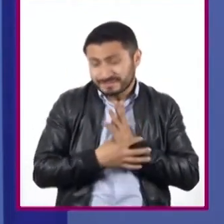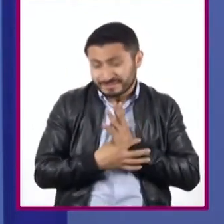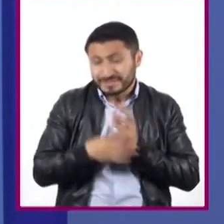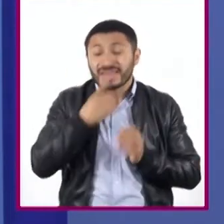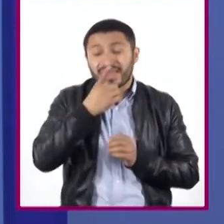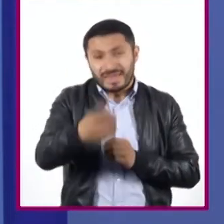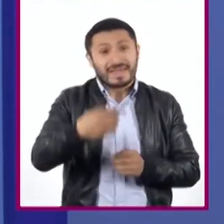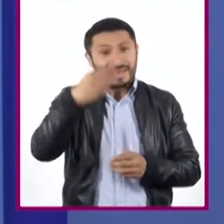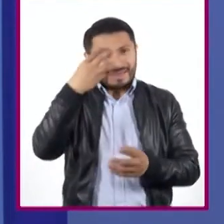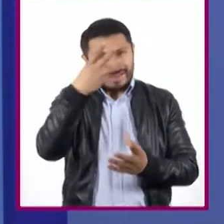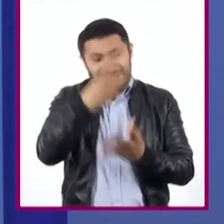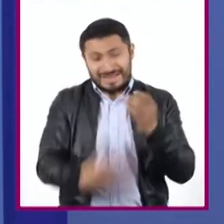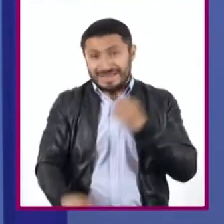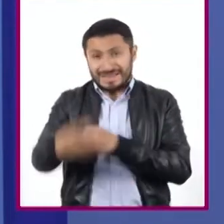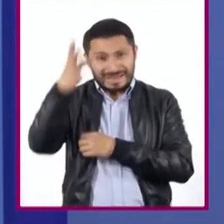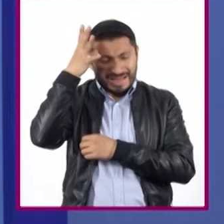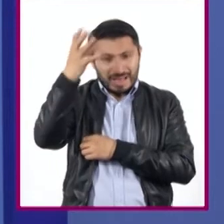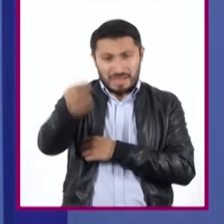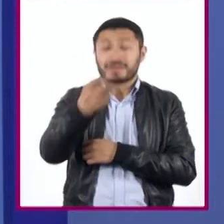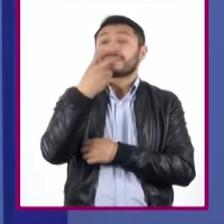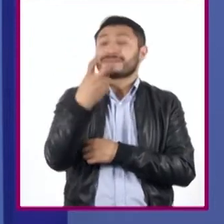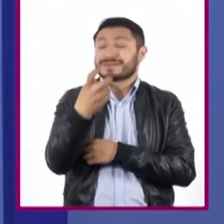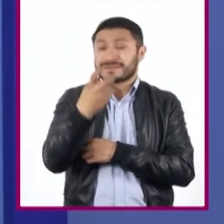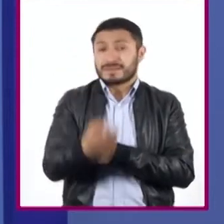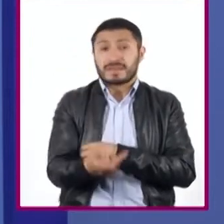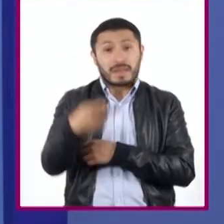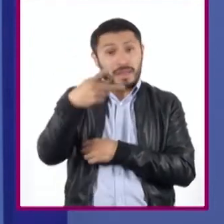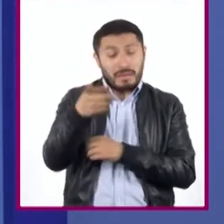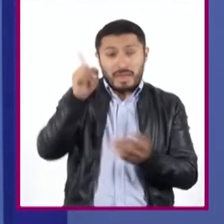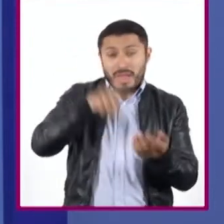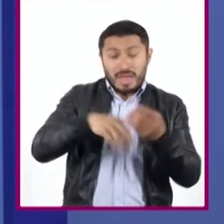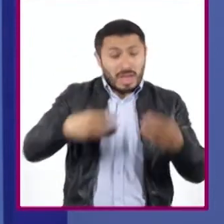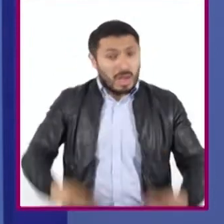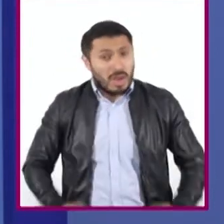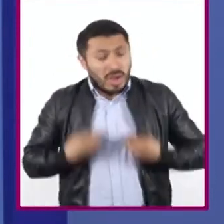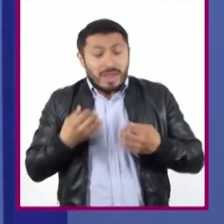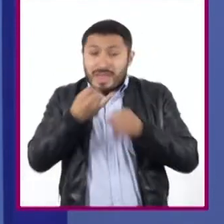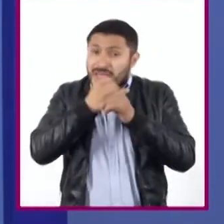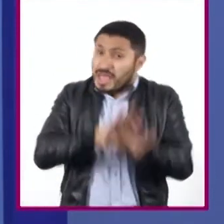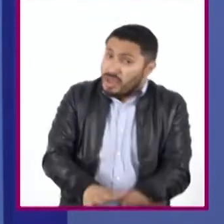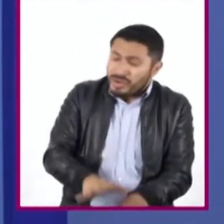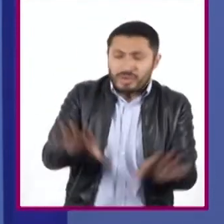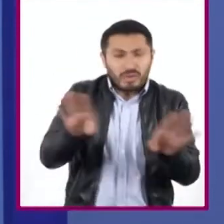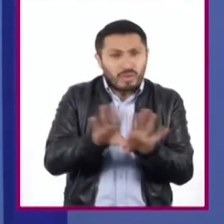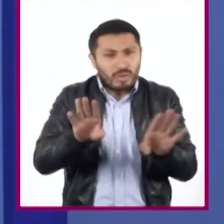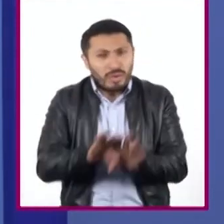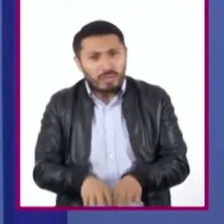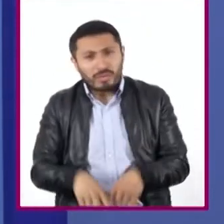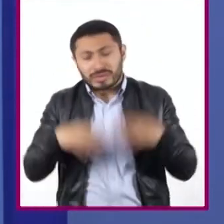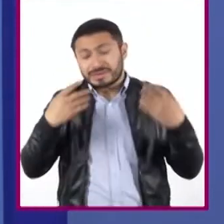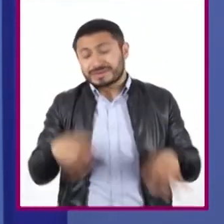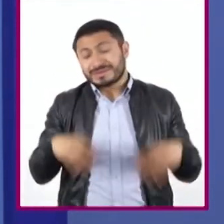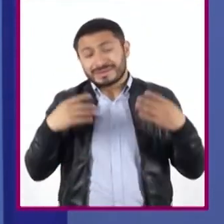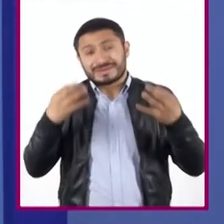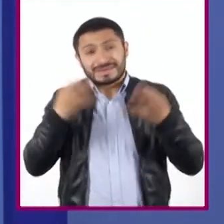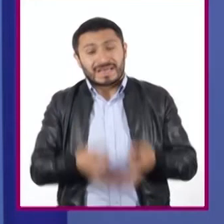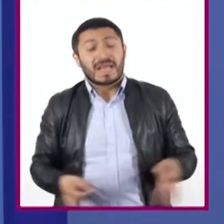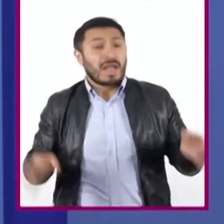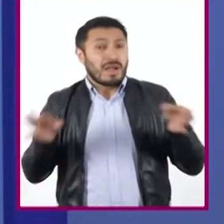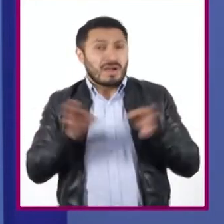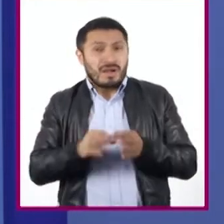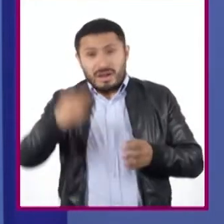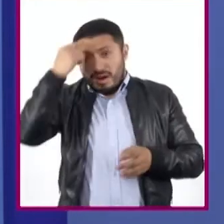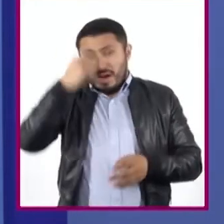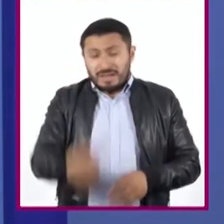hemos tratado como conceptos, en la práctica la información es considerada un insumo o un elemento